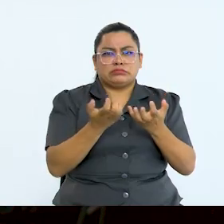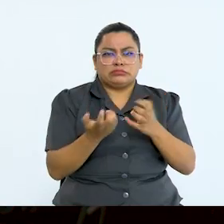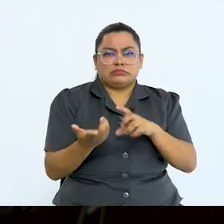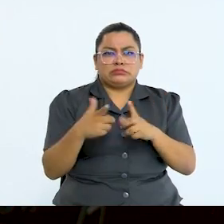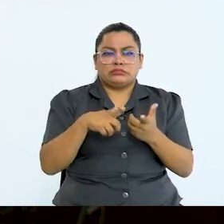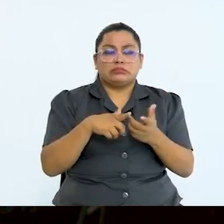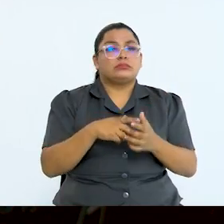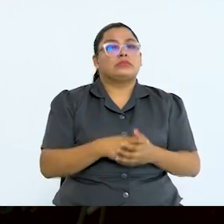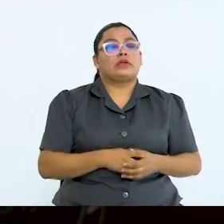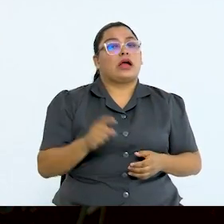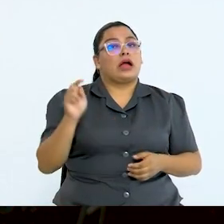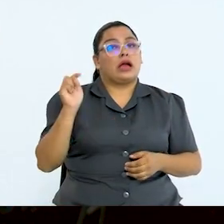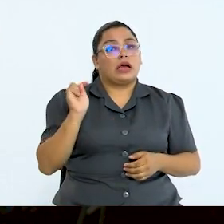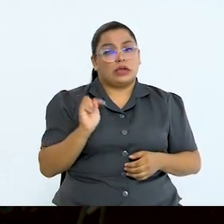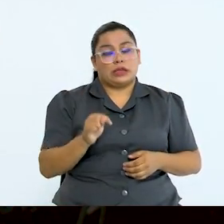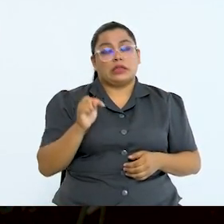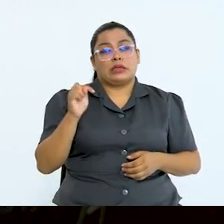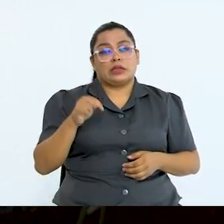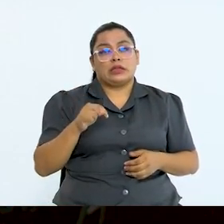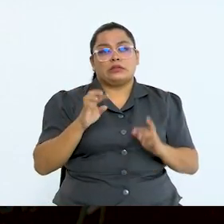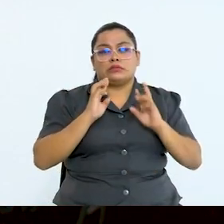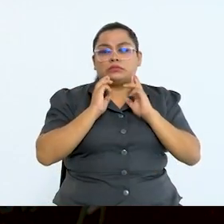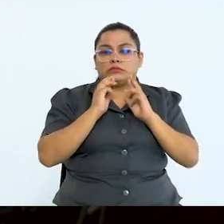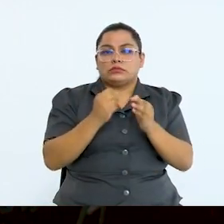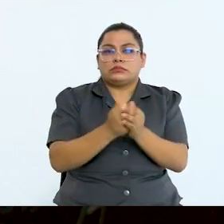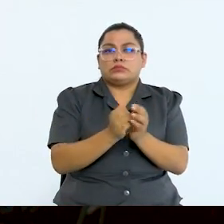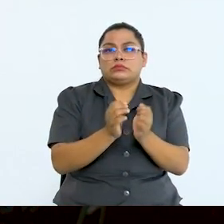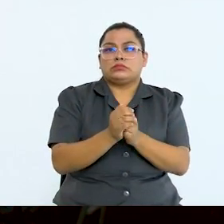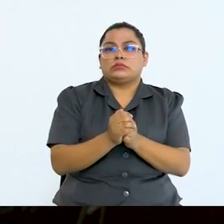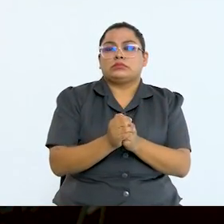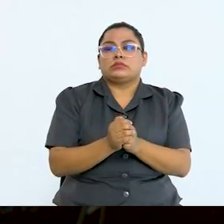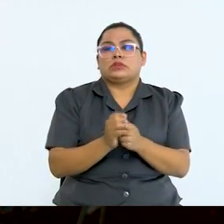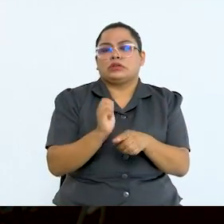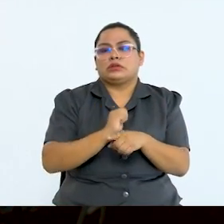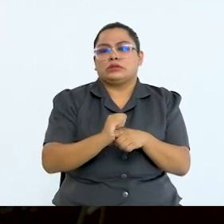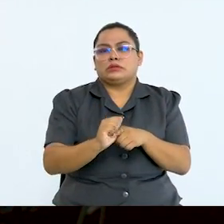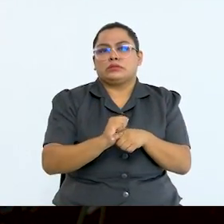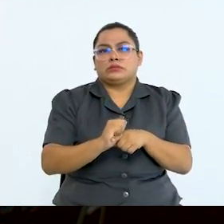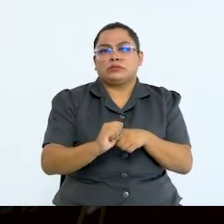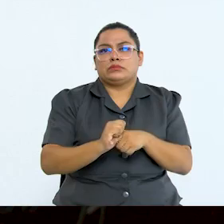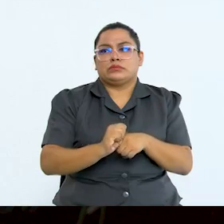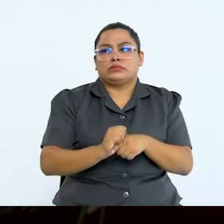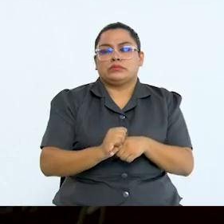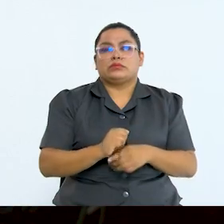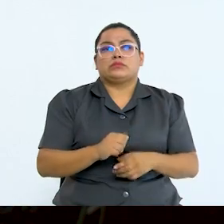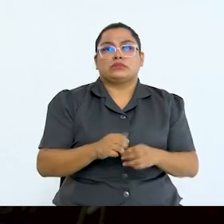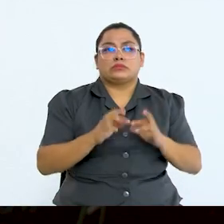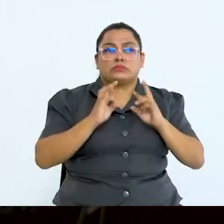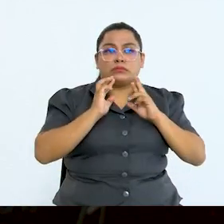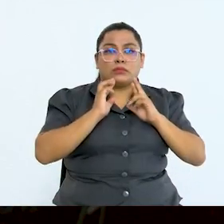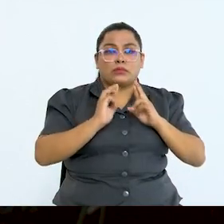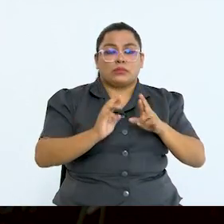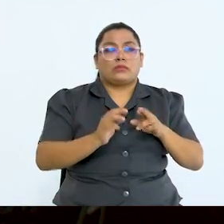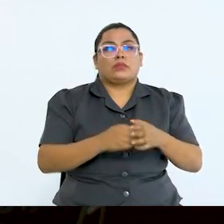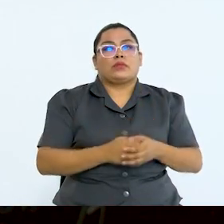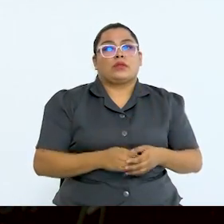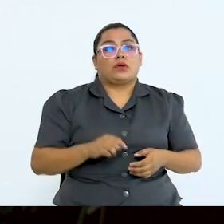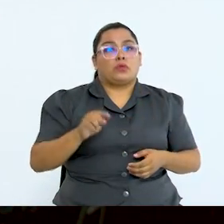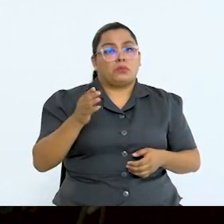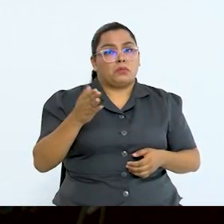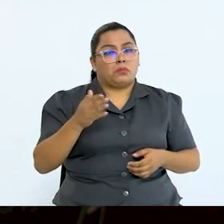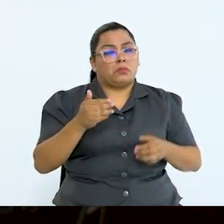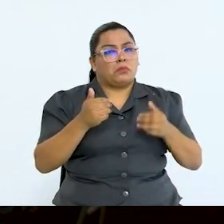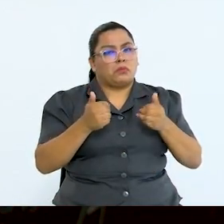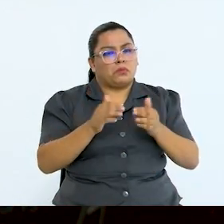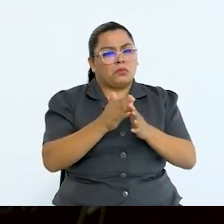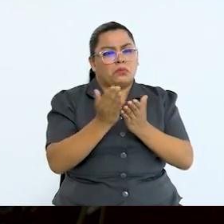resuelve el problema inicial y los ejercicios de la sección Resuelve. Es de mucha utilidad tener un cuaderno de apuntes donde se